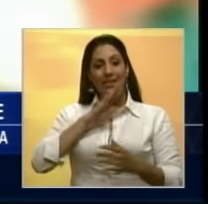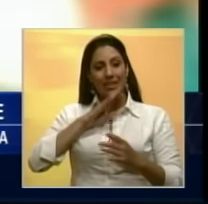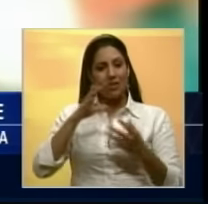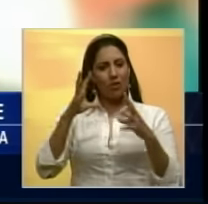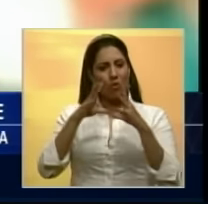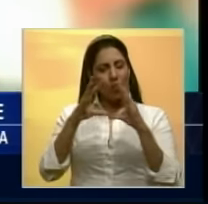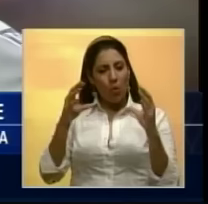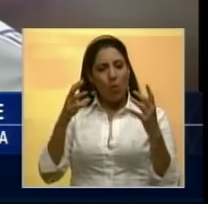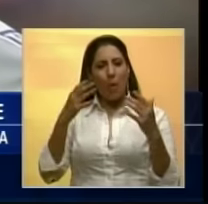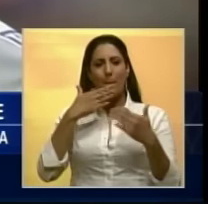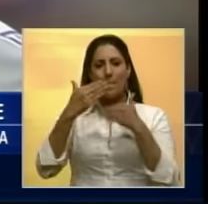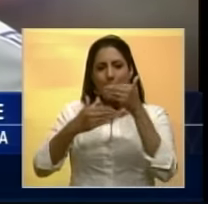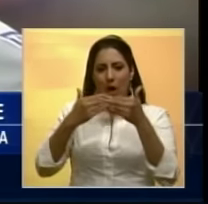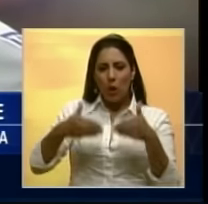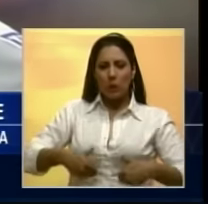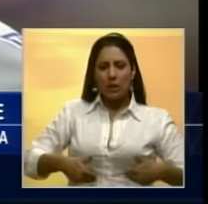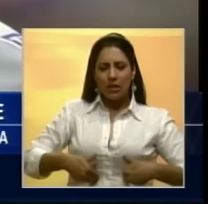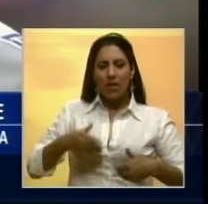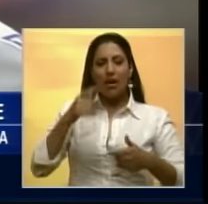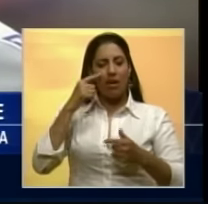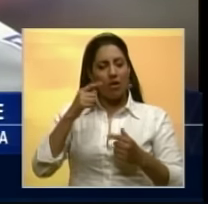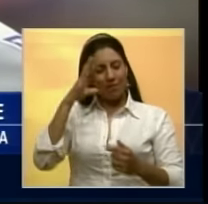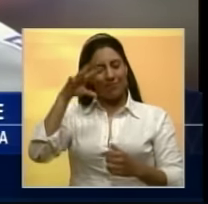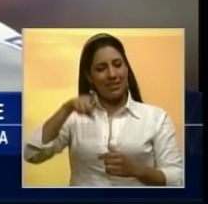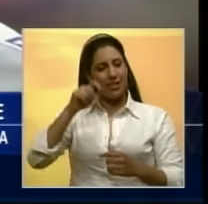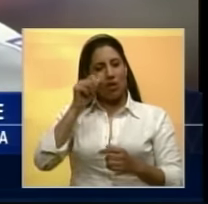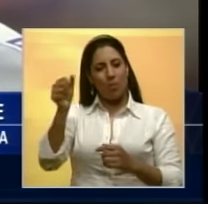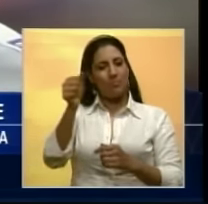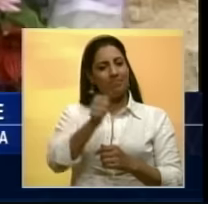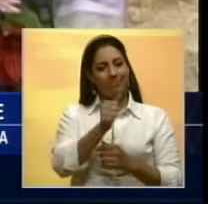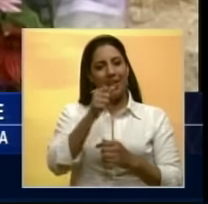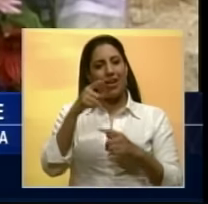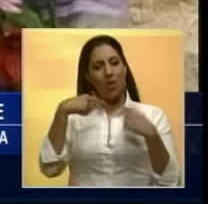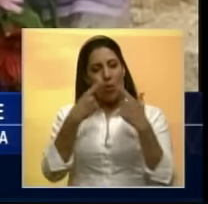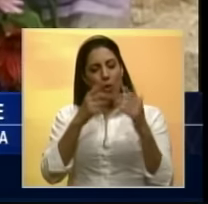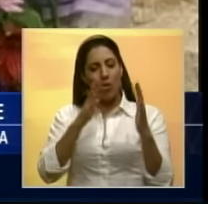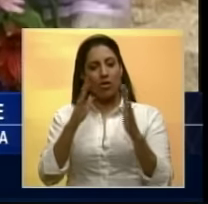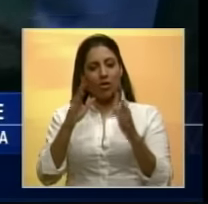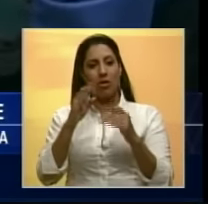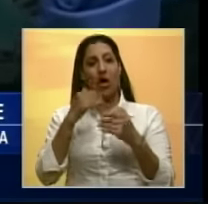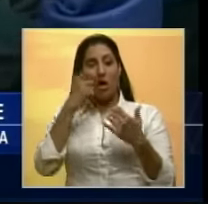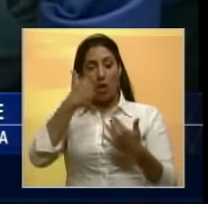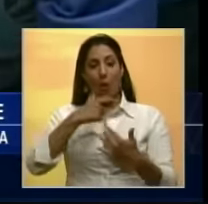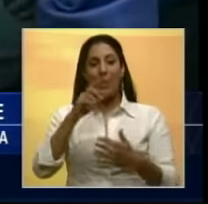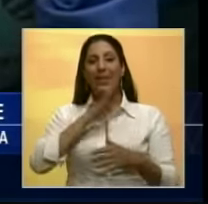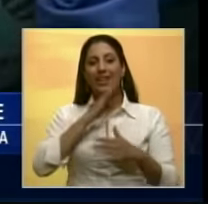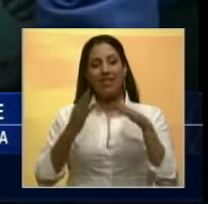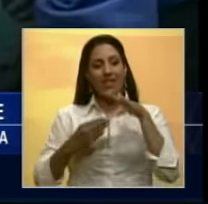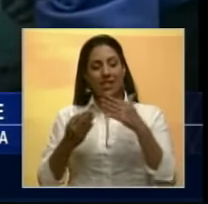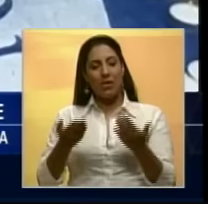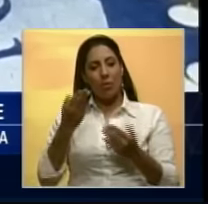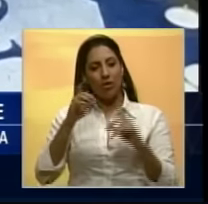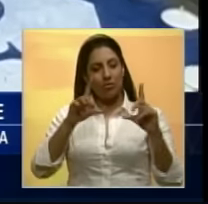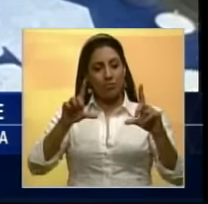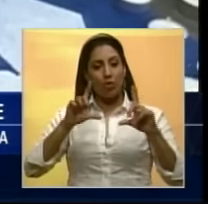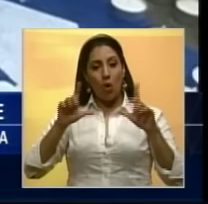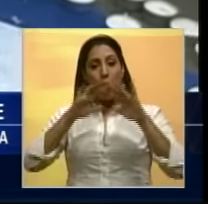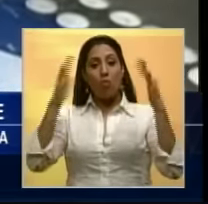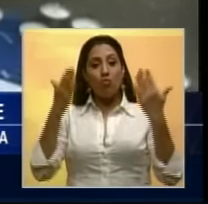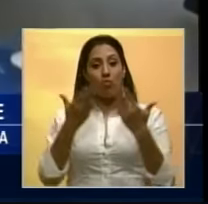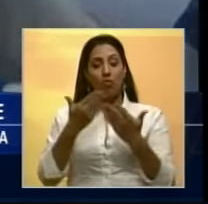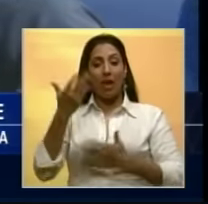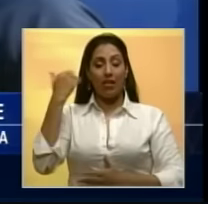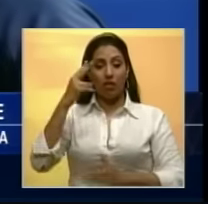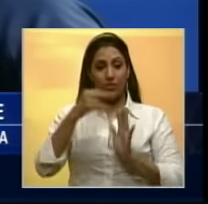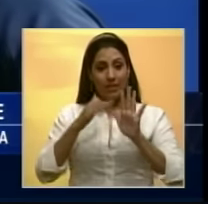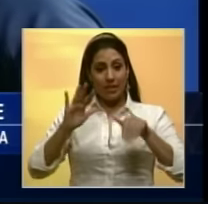a todos mejores y aseguró que lo van a extrañar mucho en la organización. Ventura fue pieza clave del título mundial que alcanzaron los Reales